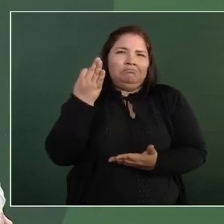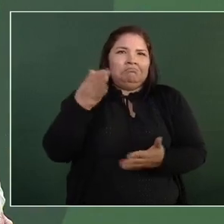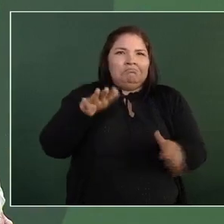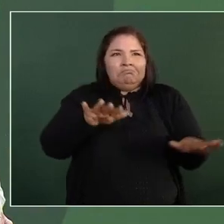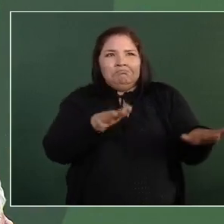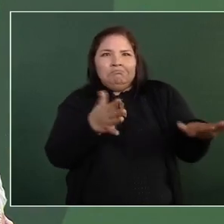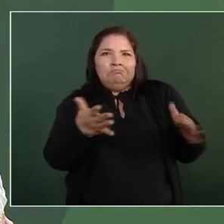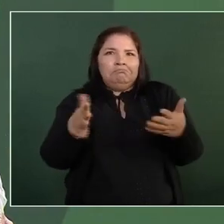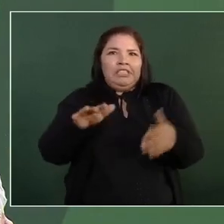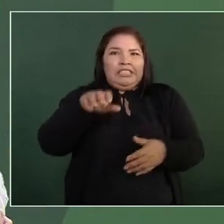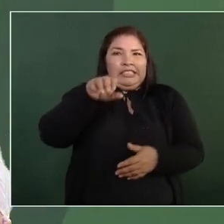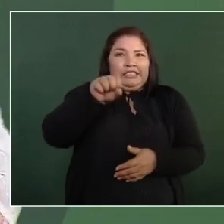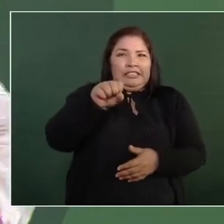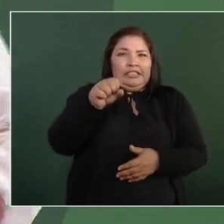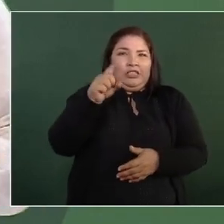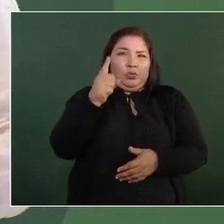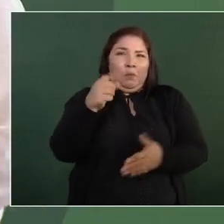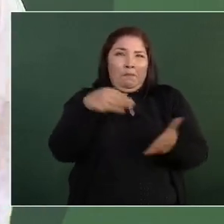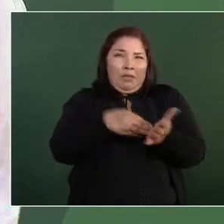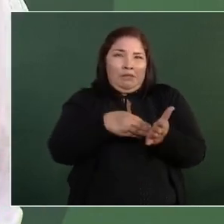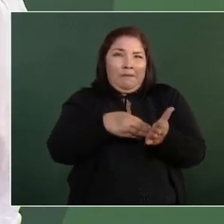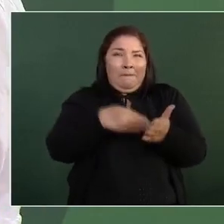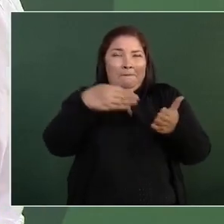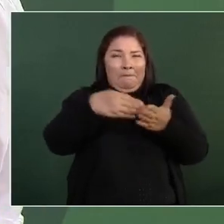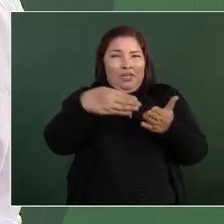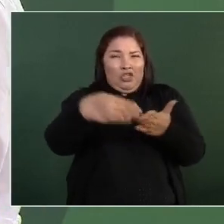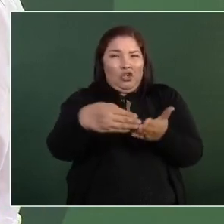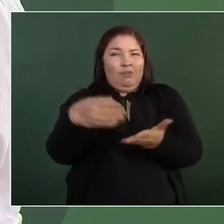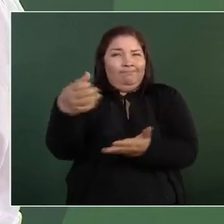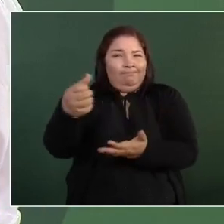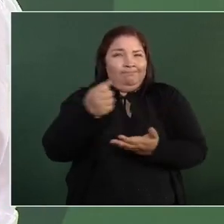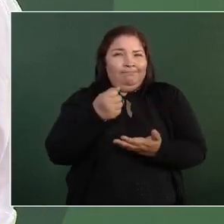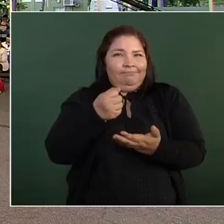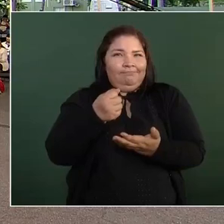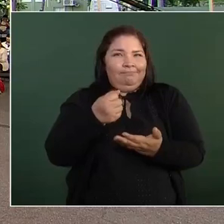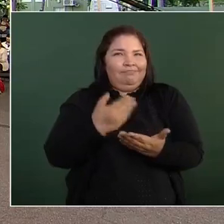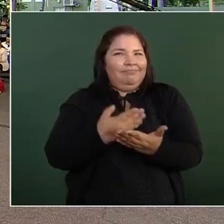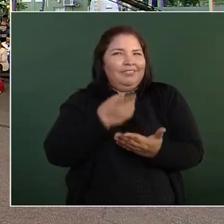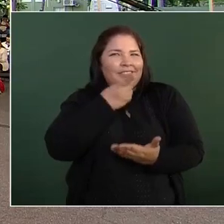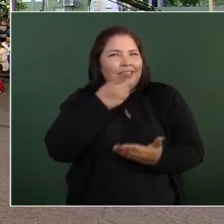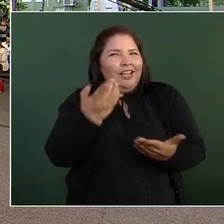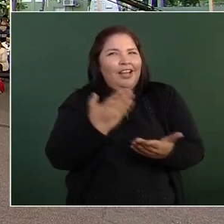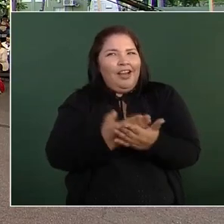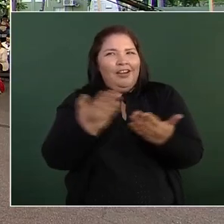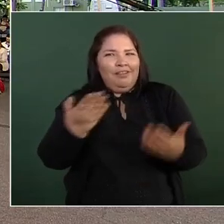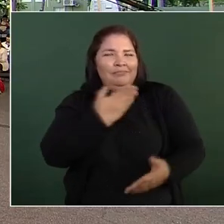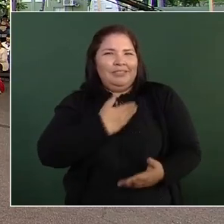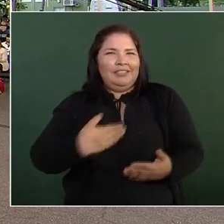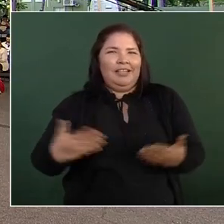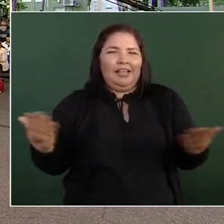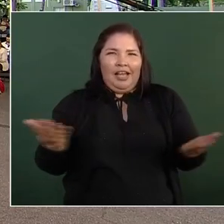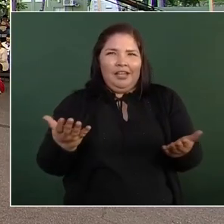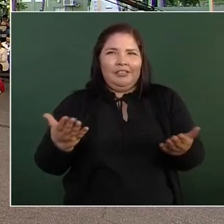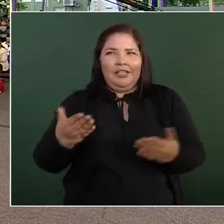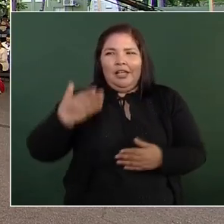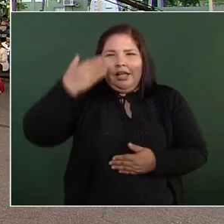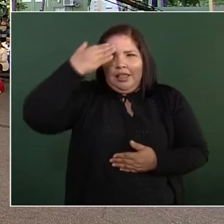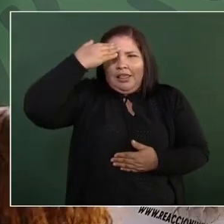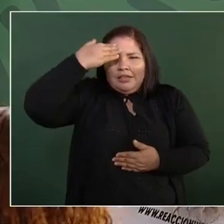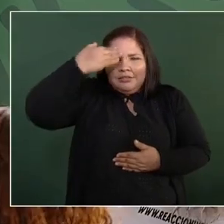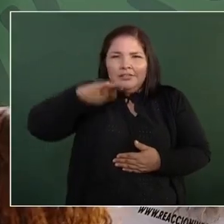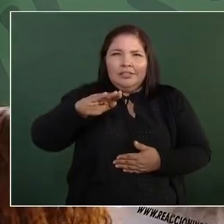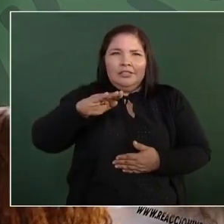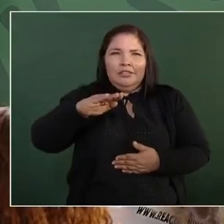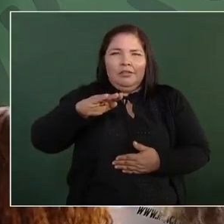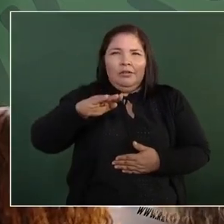aproximadamente 61,000 millones de pesos. ¿Y qué decimos ahora, presidente, lo que ha dicho usted? Lo que sabemos es que por lo